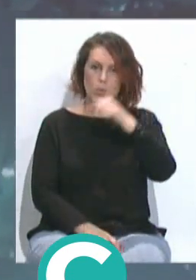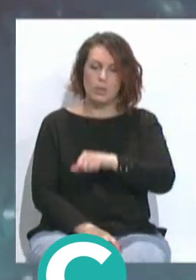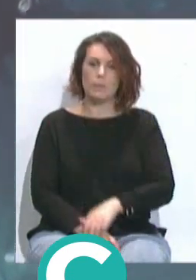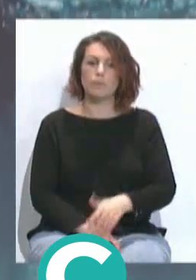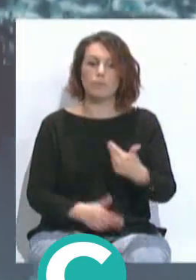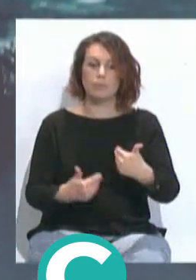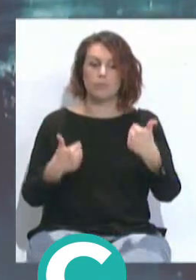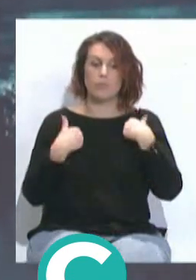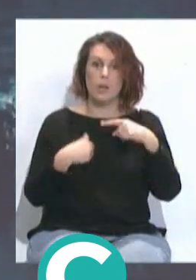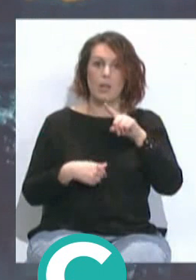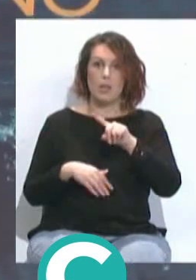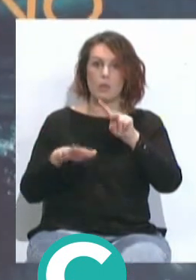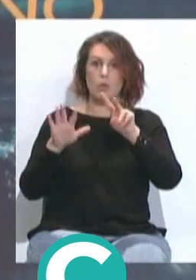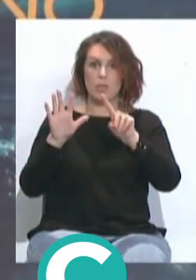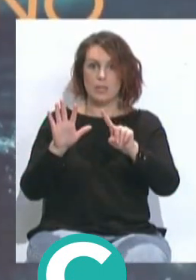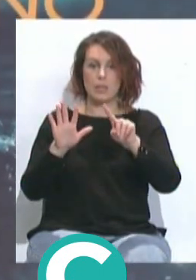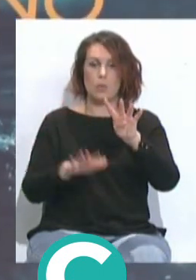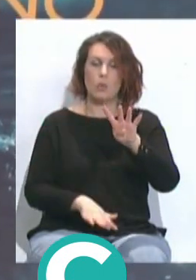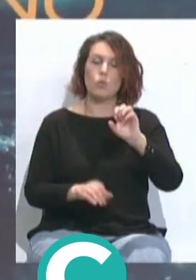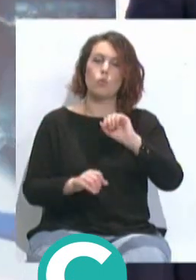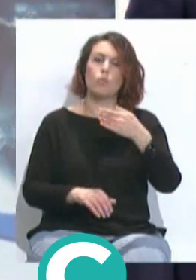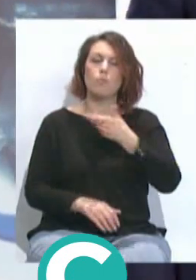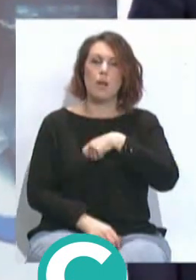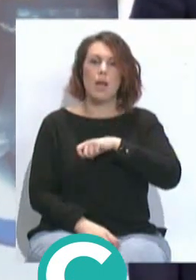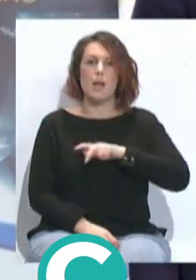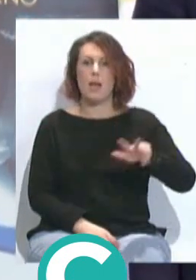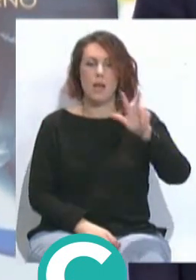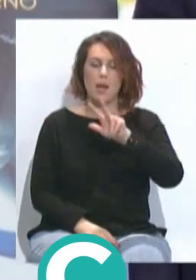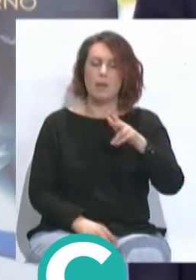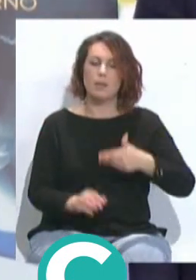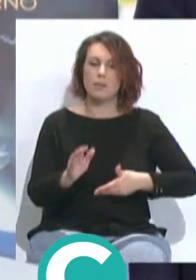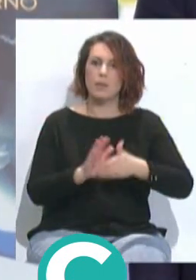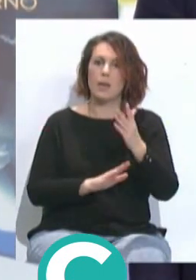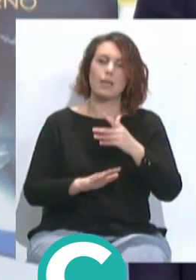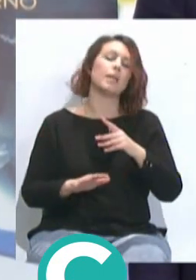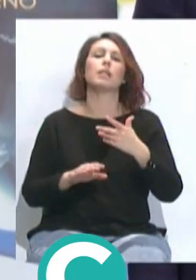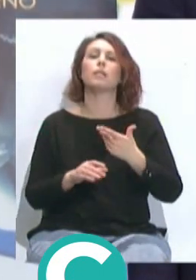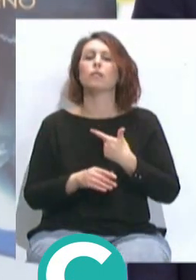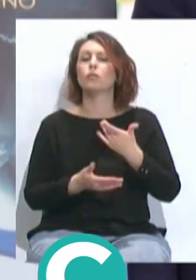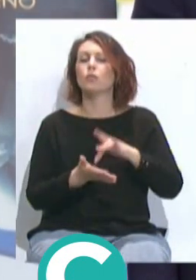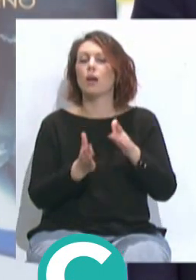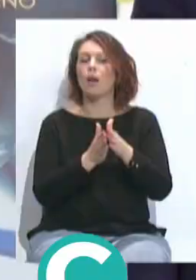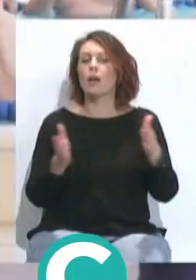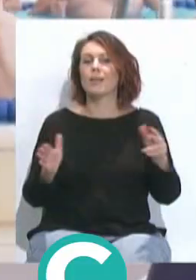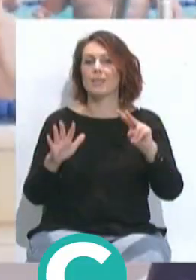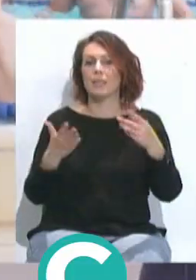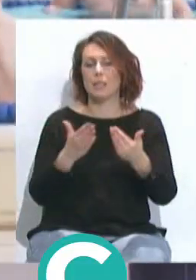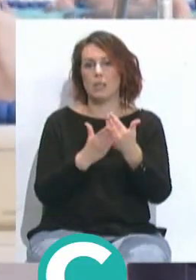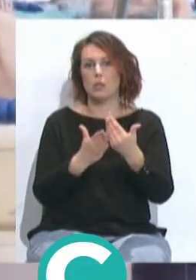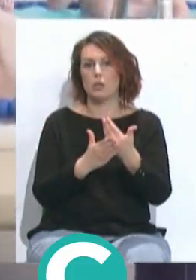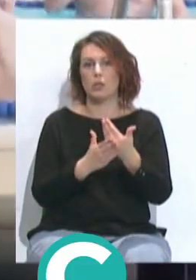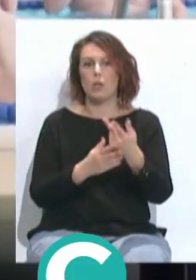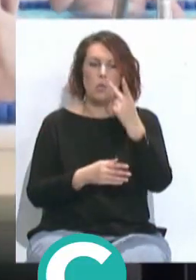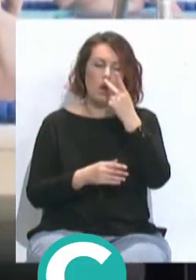representando a 164 clubes de todo el país y se va a desarrollar en siete sesiones. Llevamos dos años pasándolo muy mal,